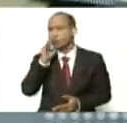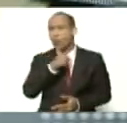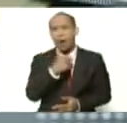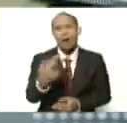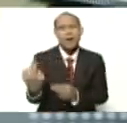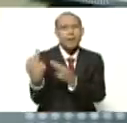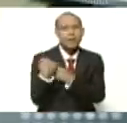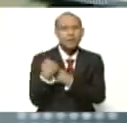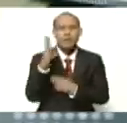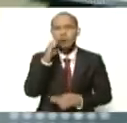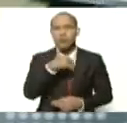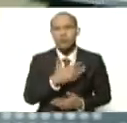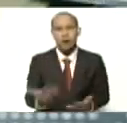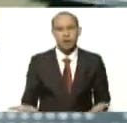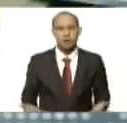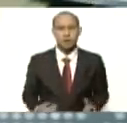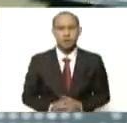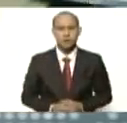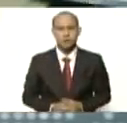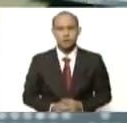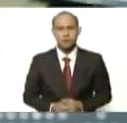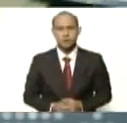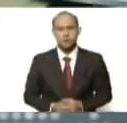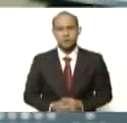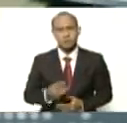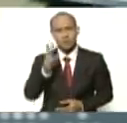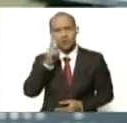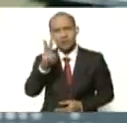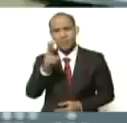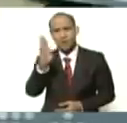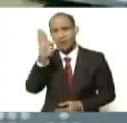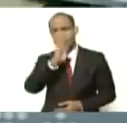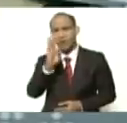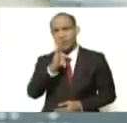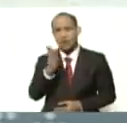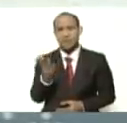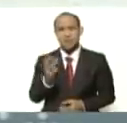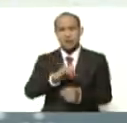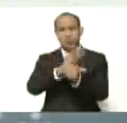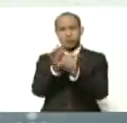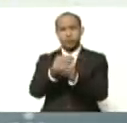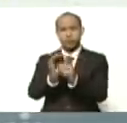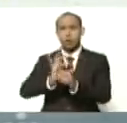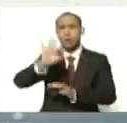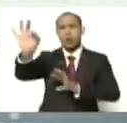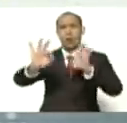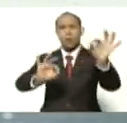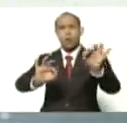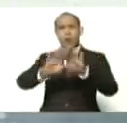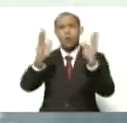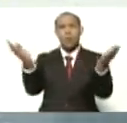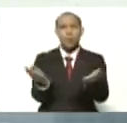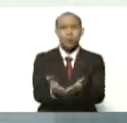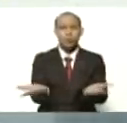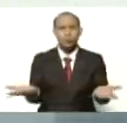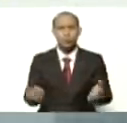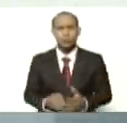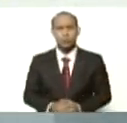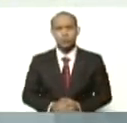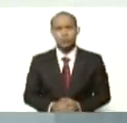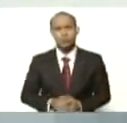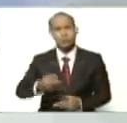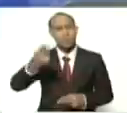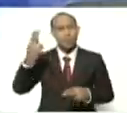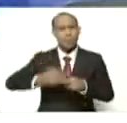irresponsable y miren es de brasil que sale la variante más peligrosa que hay en el mundo